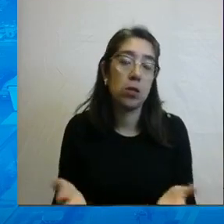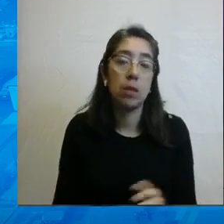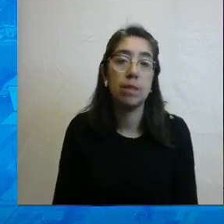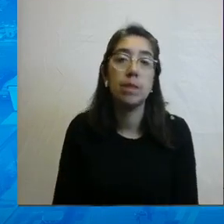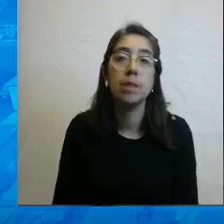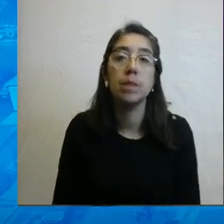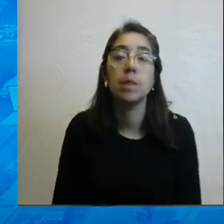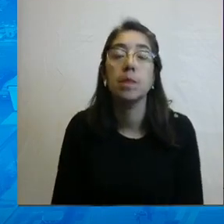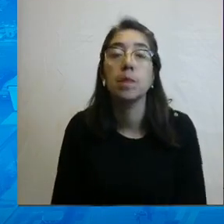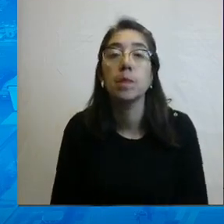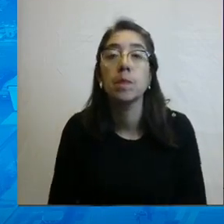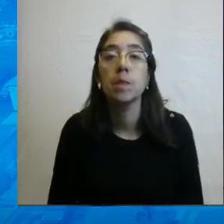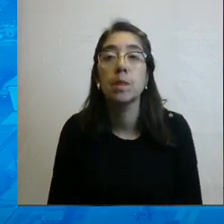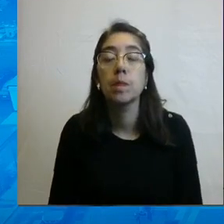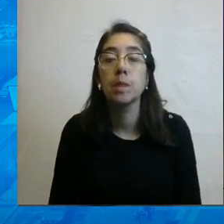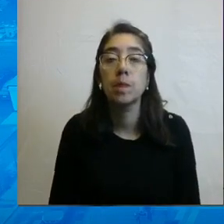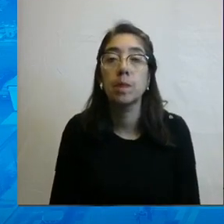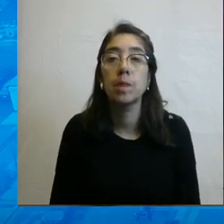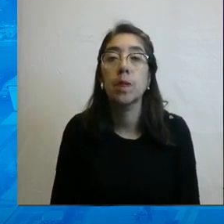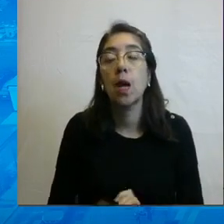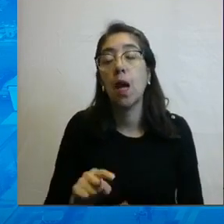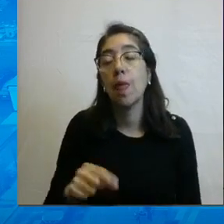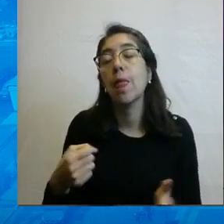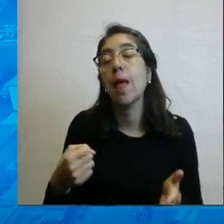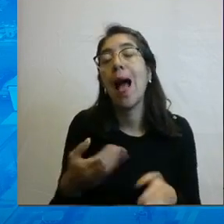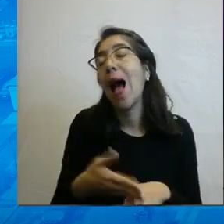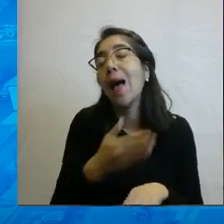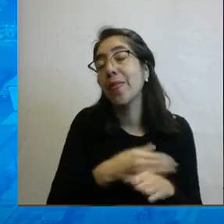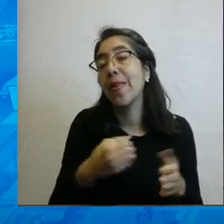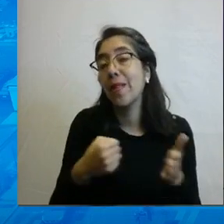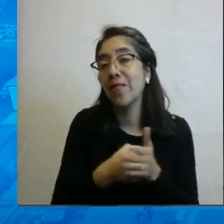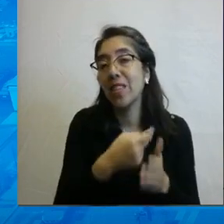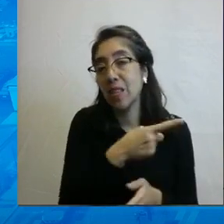acción también para el fin de semana largo, que yo sé que es una de las cosas que a ustedes más les preocupa.